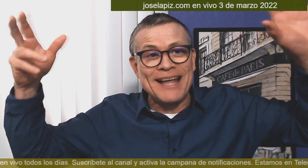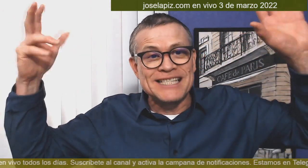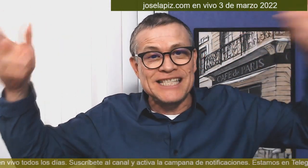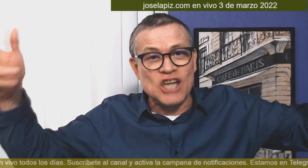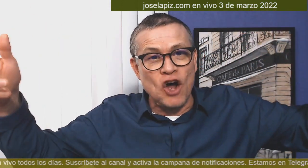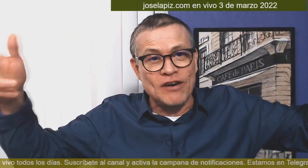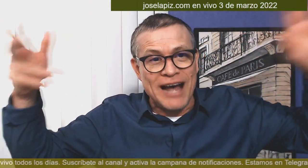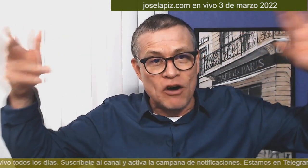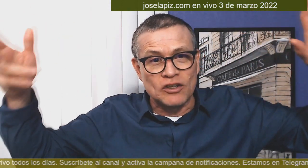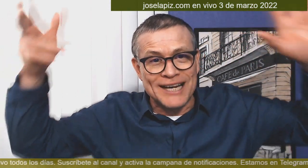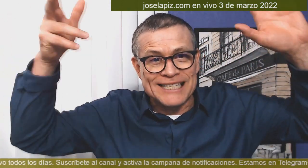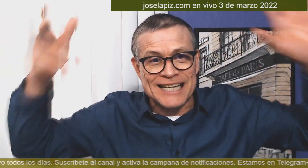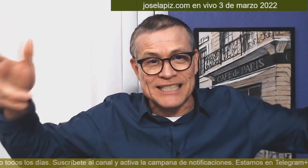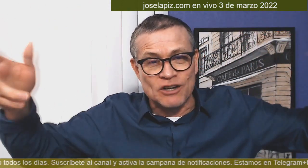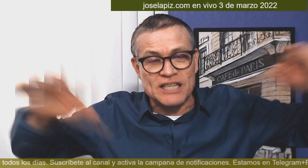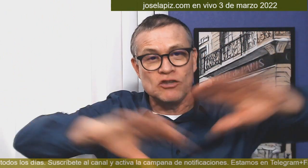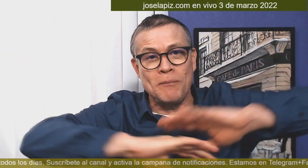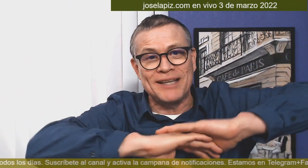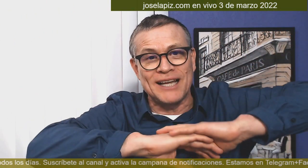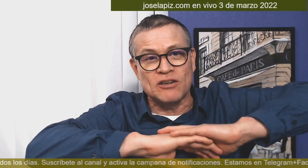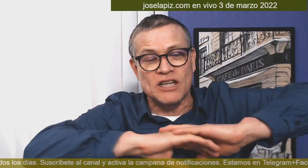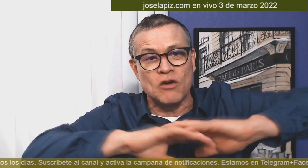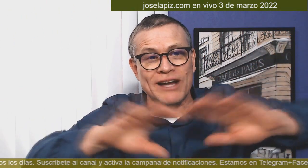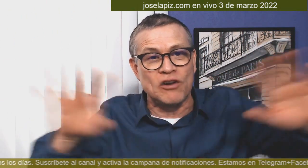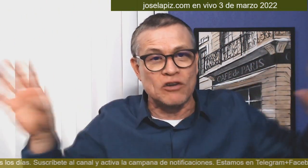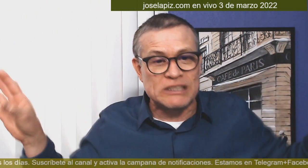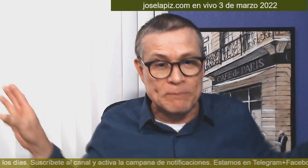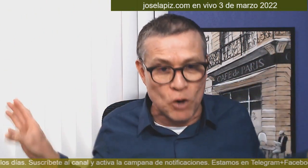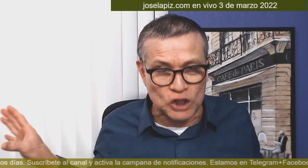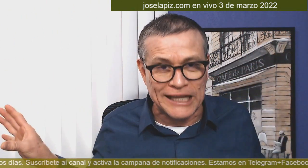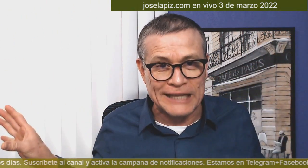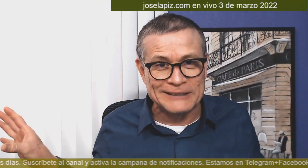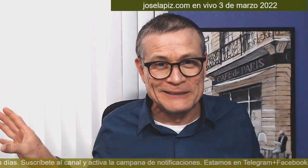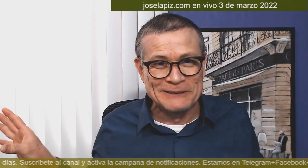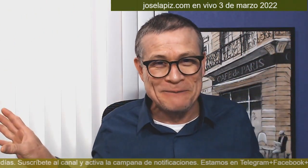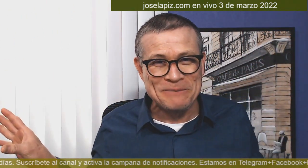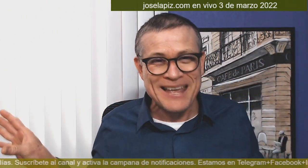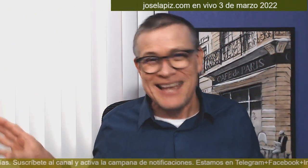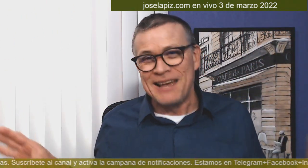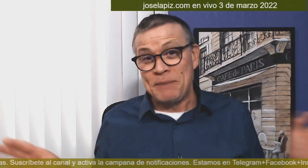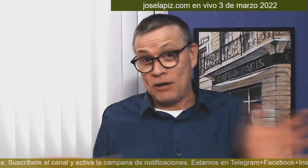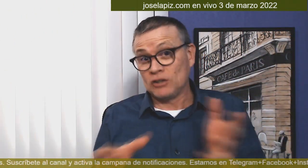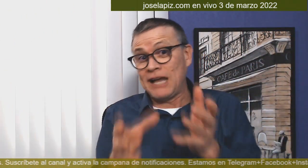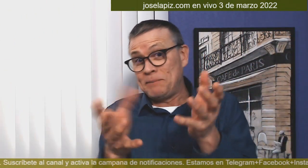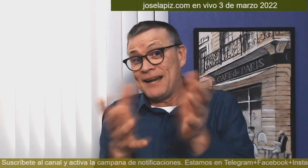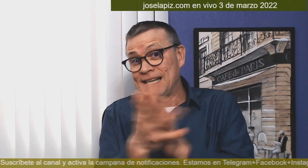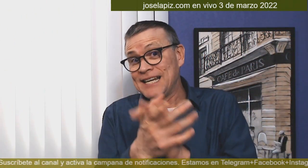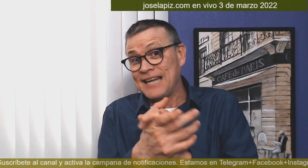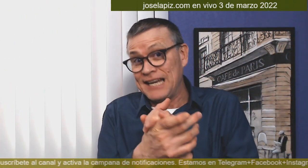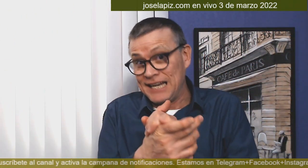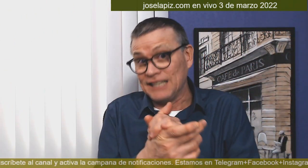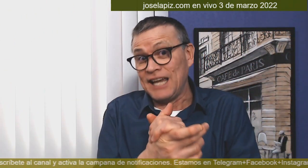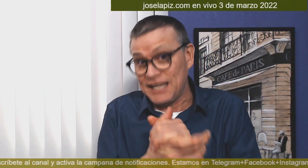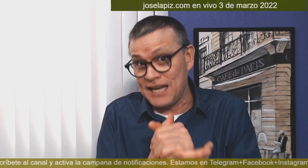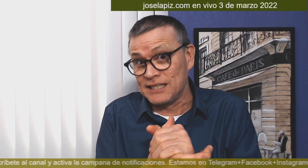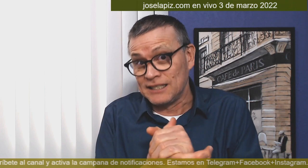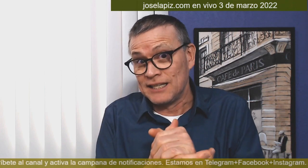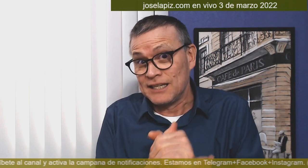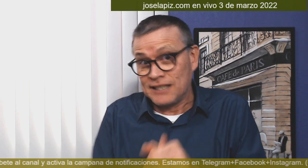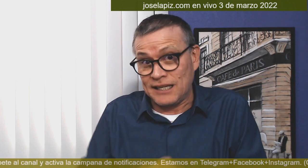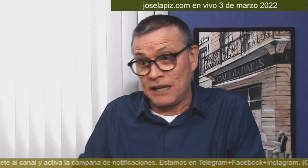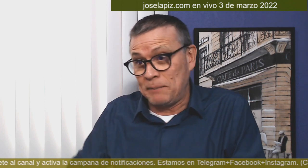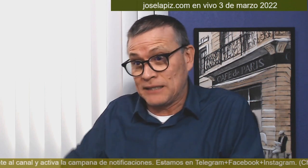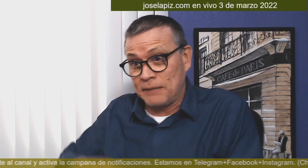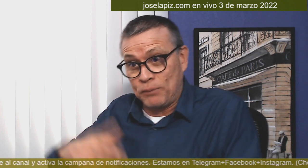intervención a otras naciones no meternos en lo que no nos importa pero tal parece que el itei es